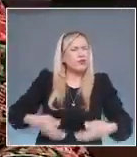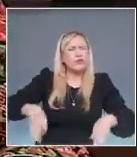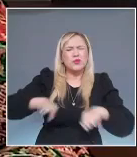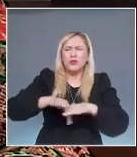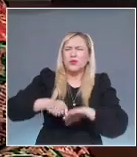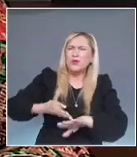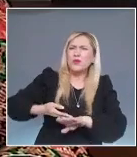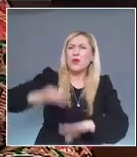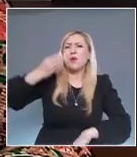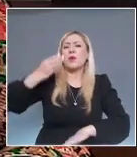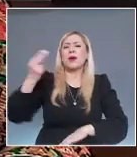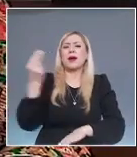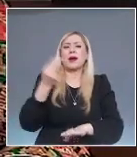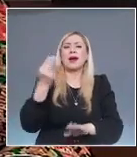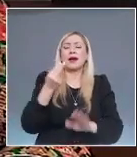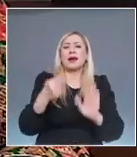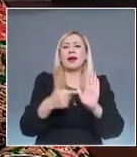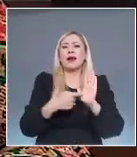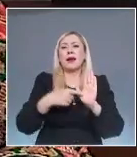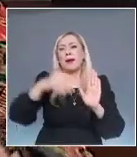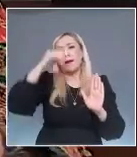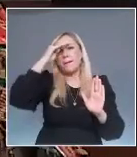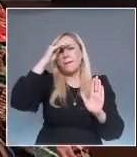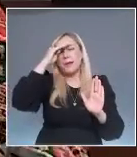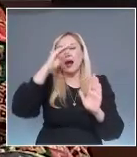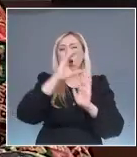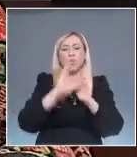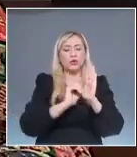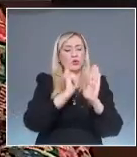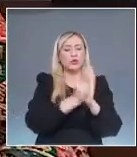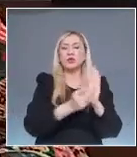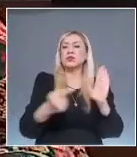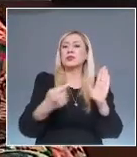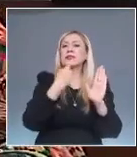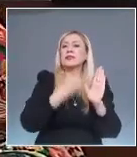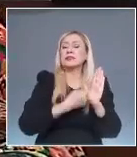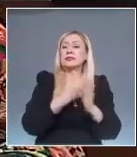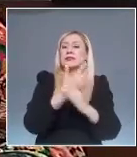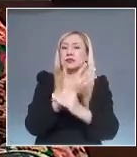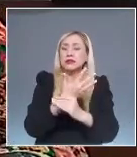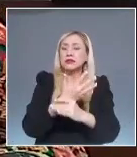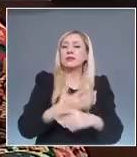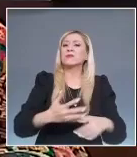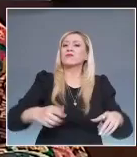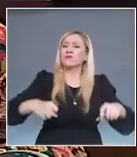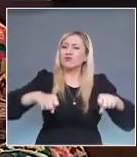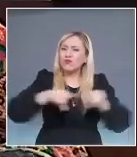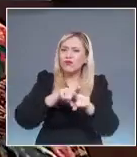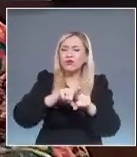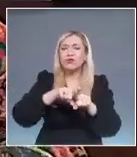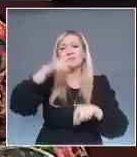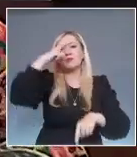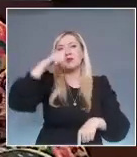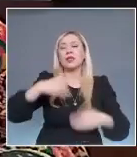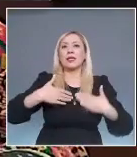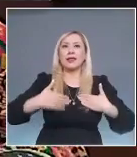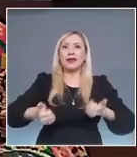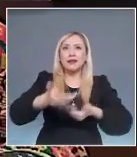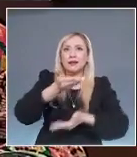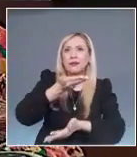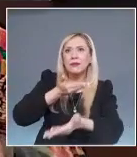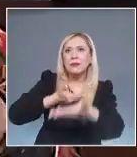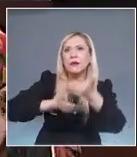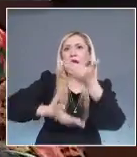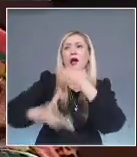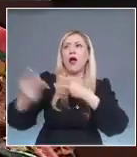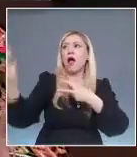de los tribunales constitucionales para lograr la empatía y el entendimiento con los